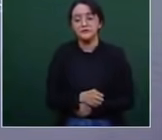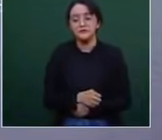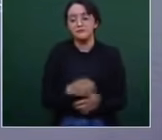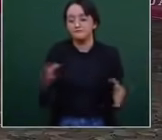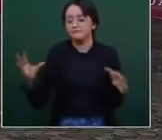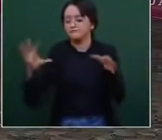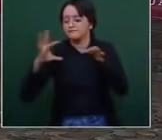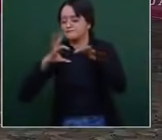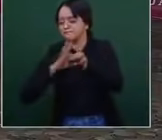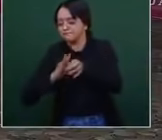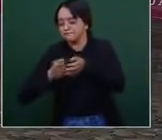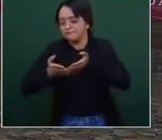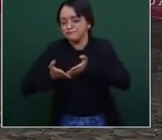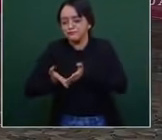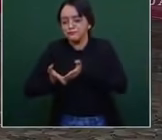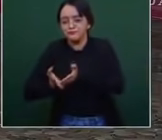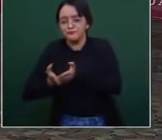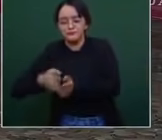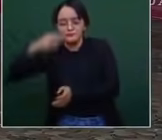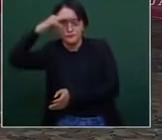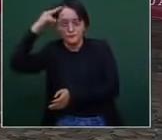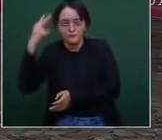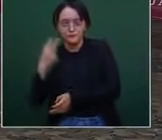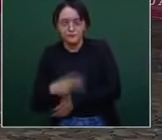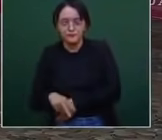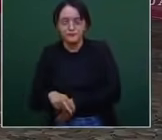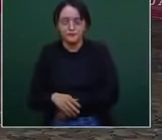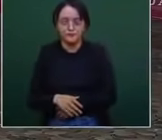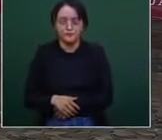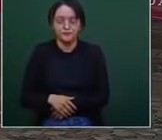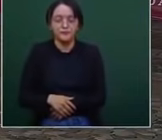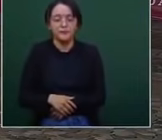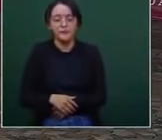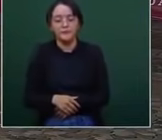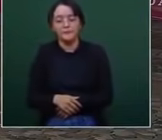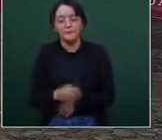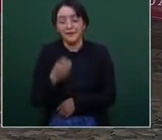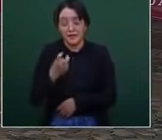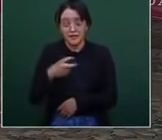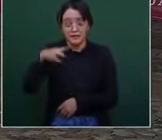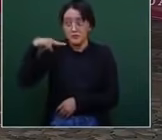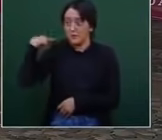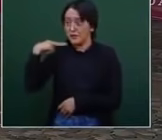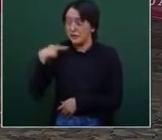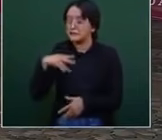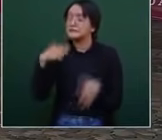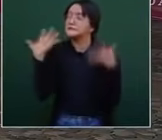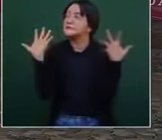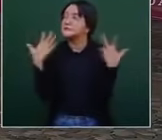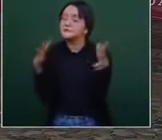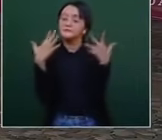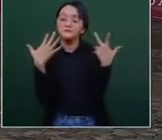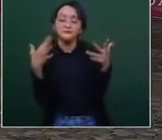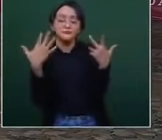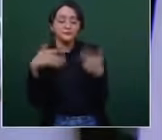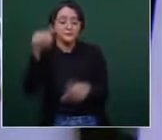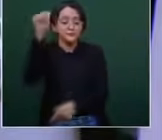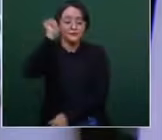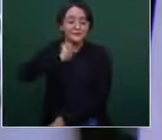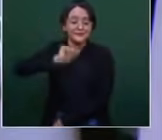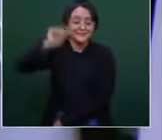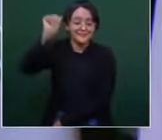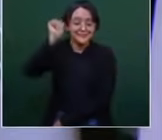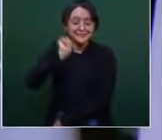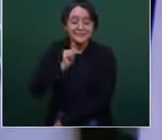de México. Este puerto ha sido siempre glorioso y 4